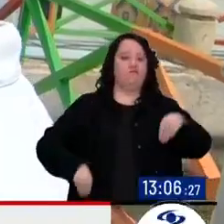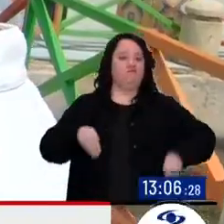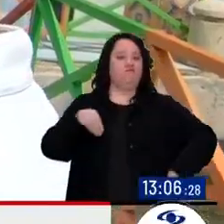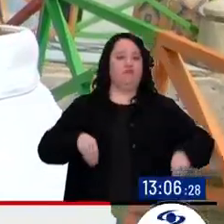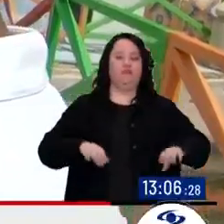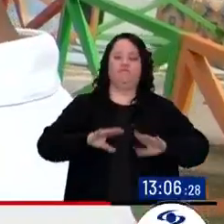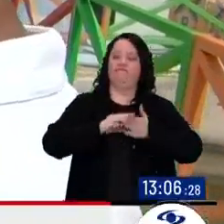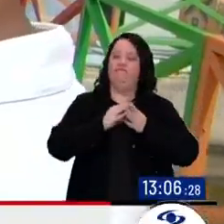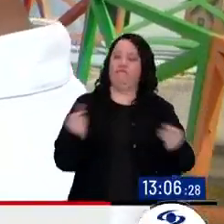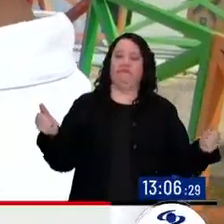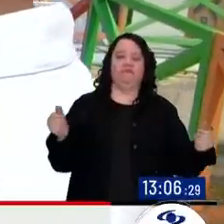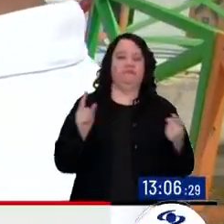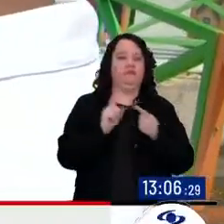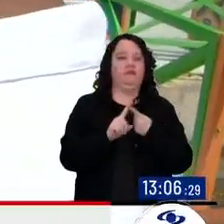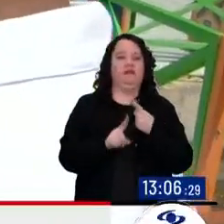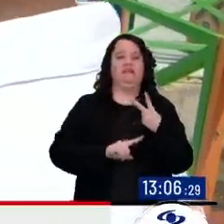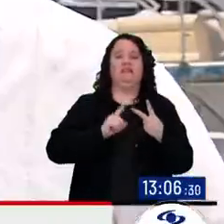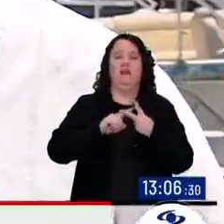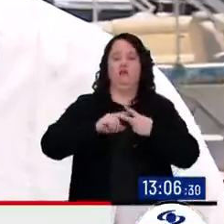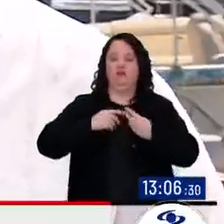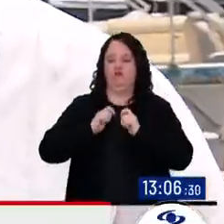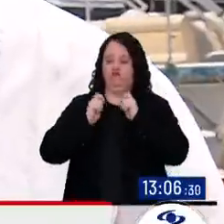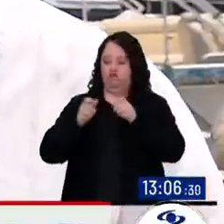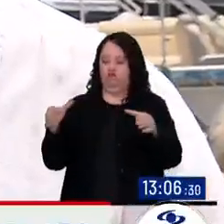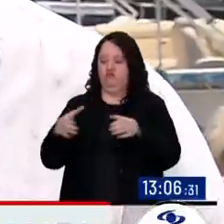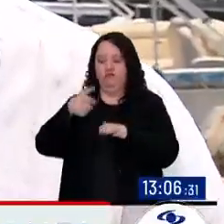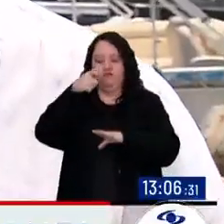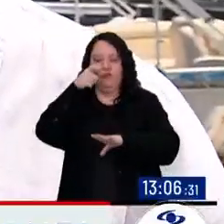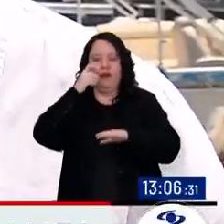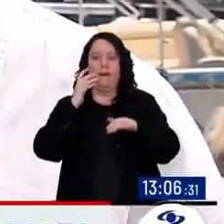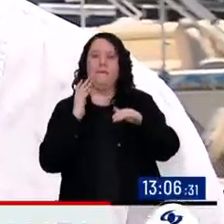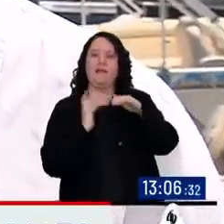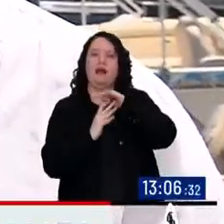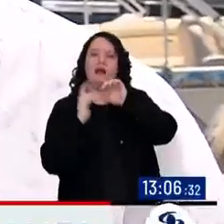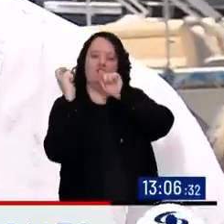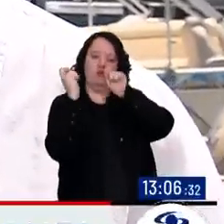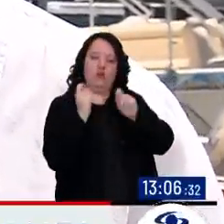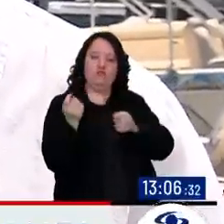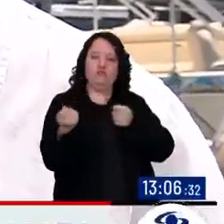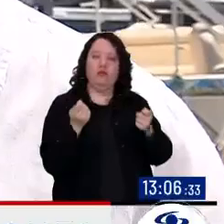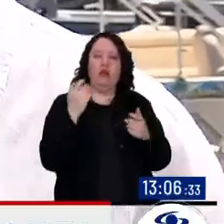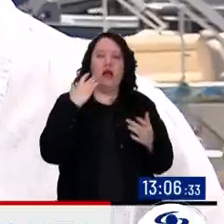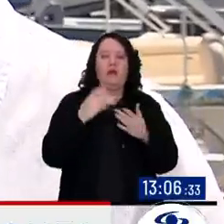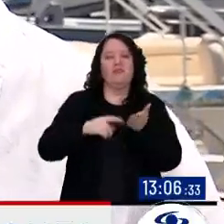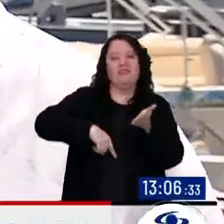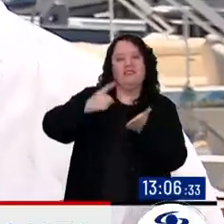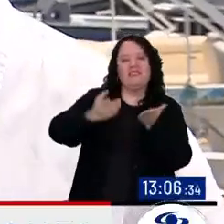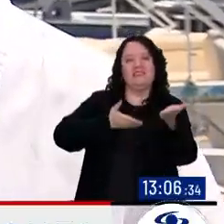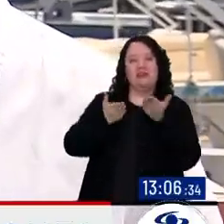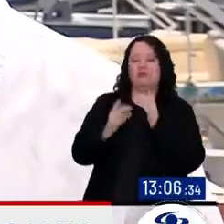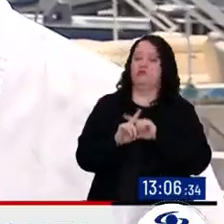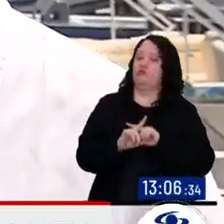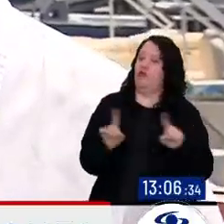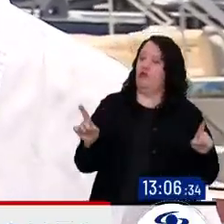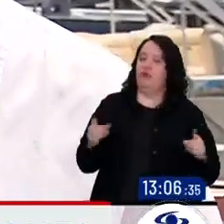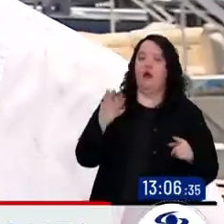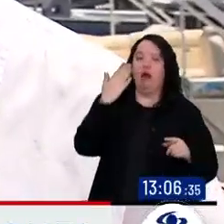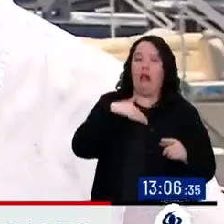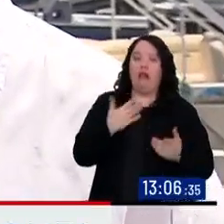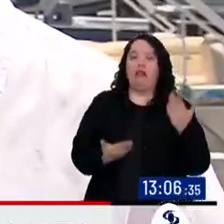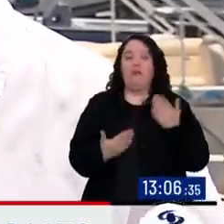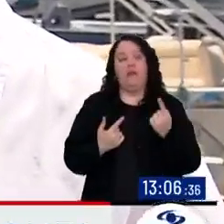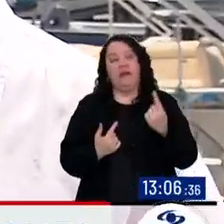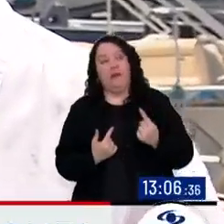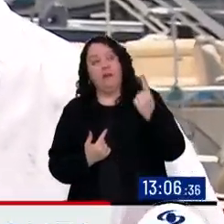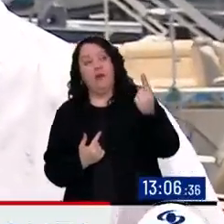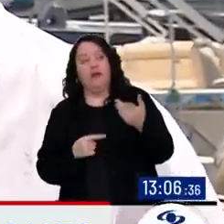Lo segundo es crear una unidad especializada de control migratorio que no esté por contratos de prestación de servicios dependiendo del político que